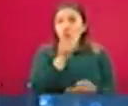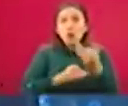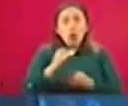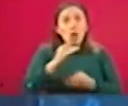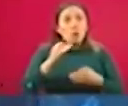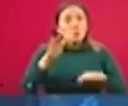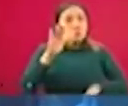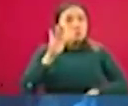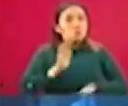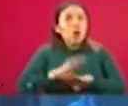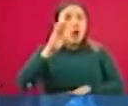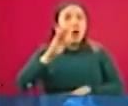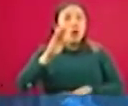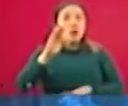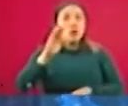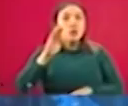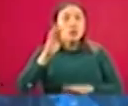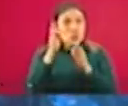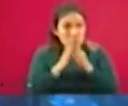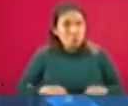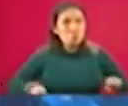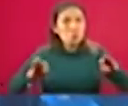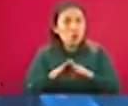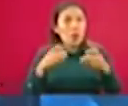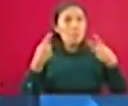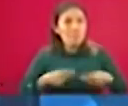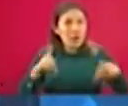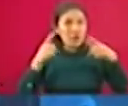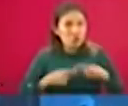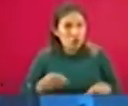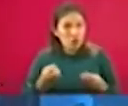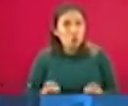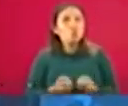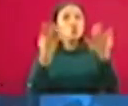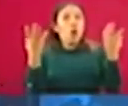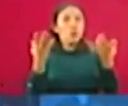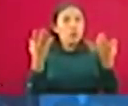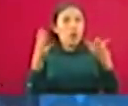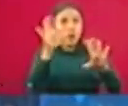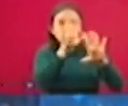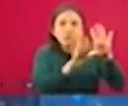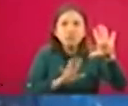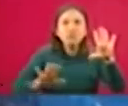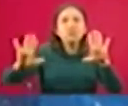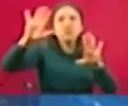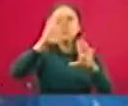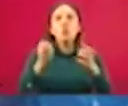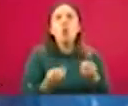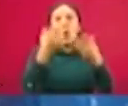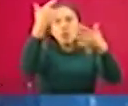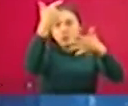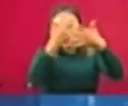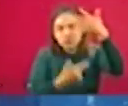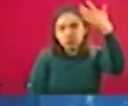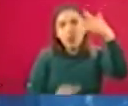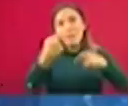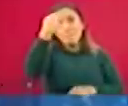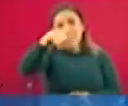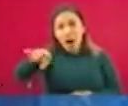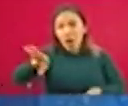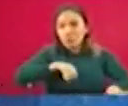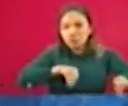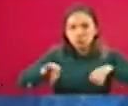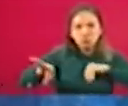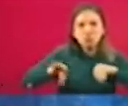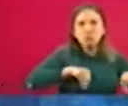efectivamente, desde el inicio sabemos perfectamente que los confirmados son un conjunto menor de los sospechosos, que